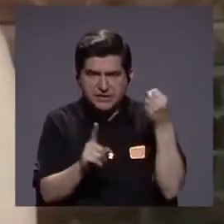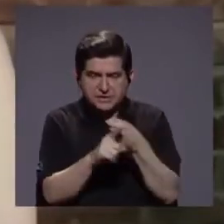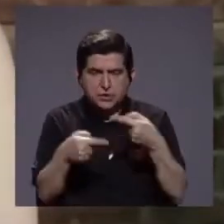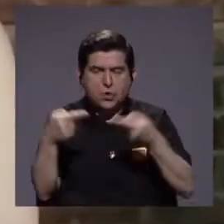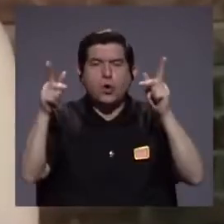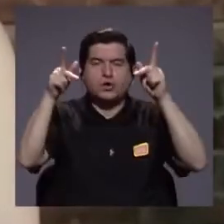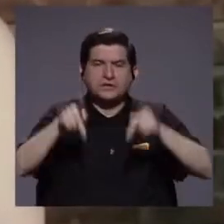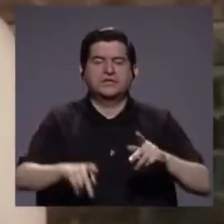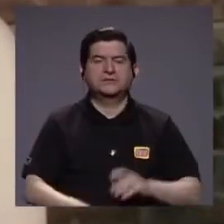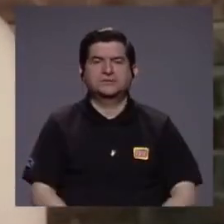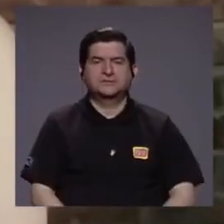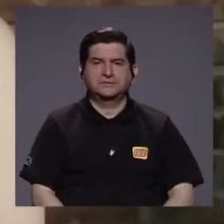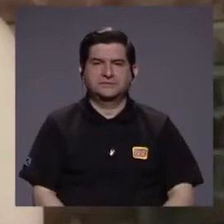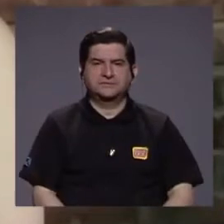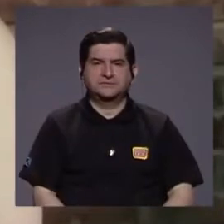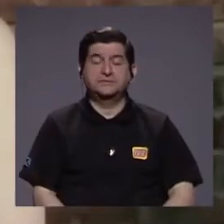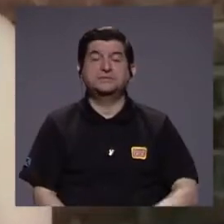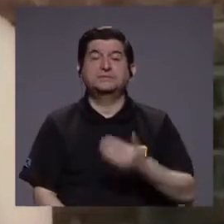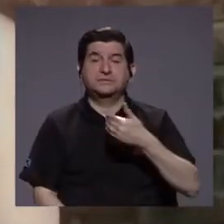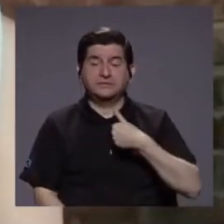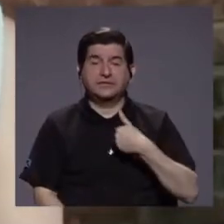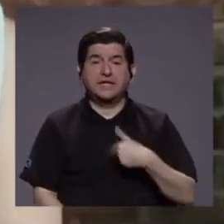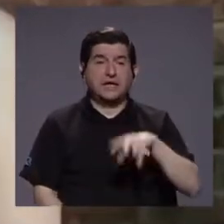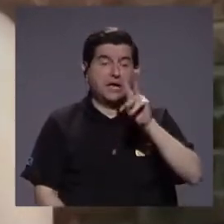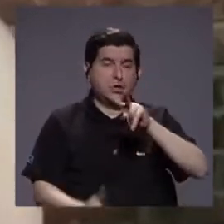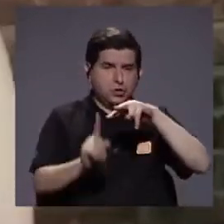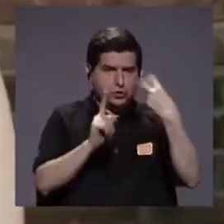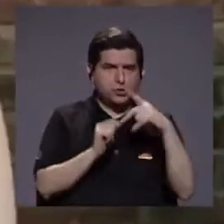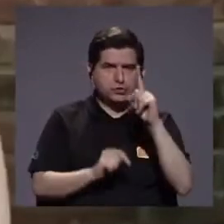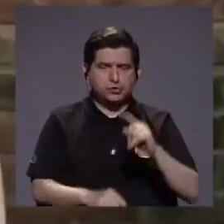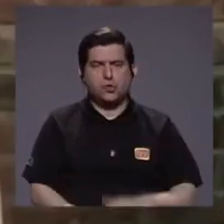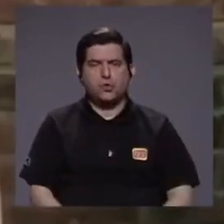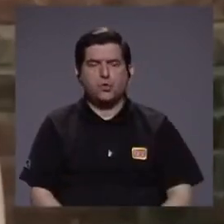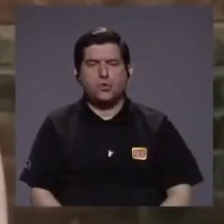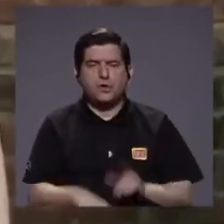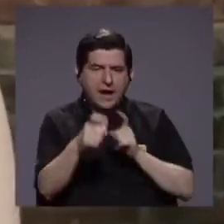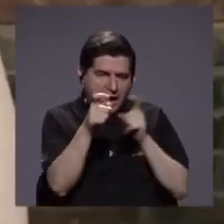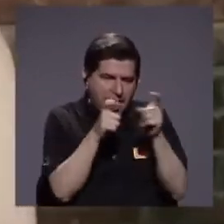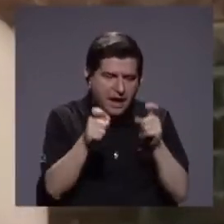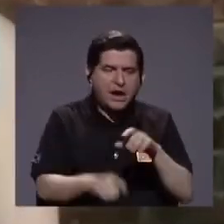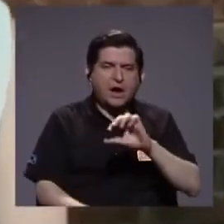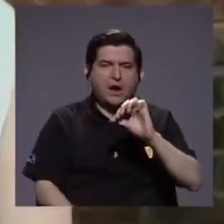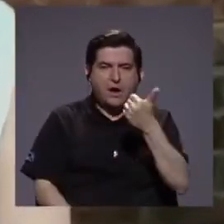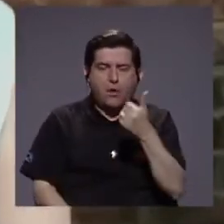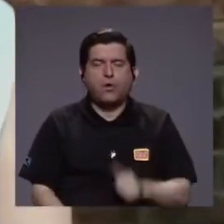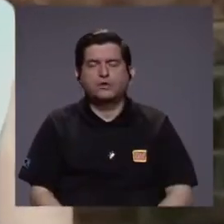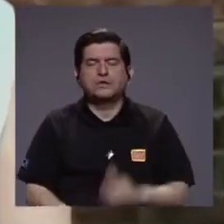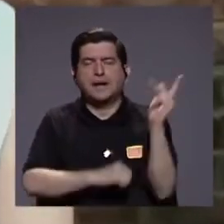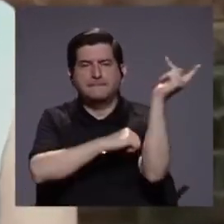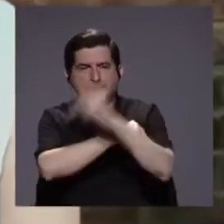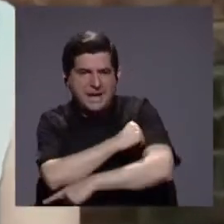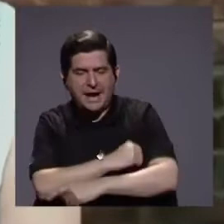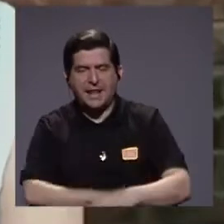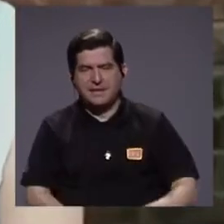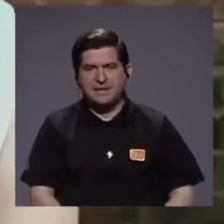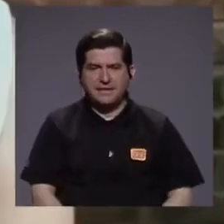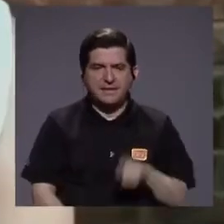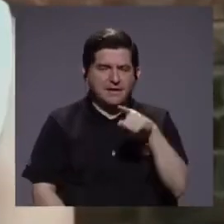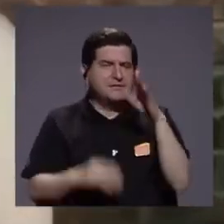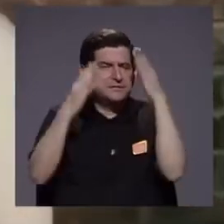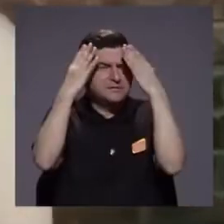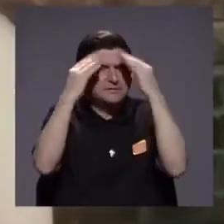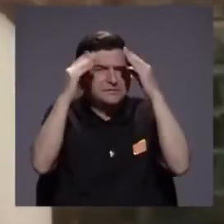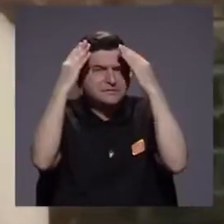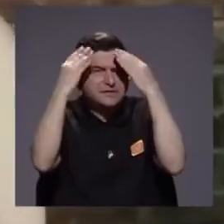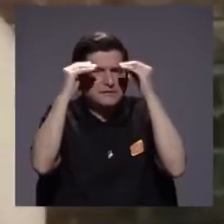las personas. Y tenemos 2 visiones, una consecuencia administrativa o una consecuencia penal. Y creo que esta